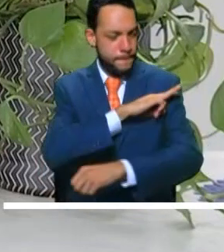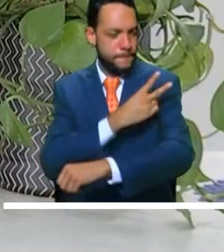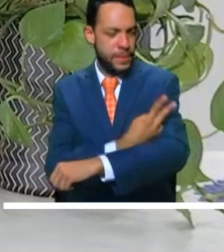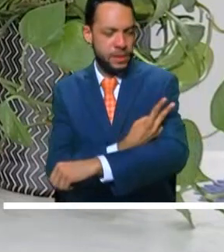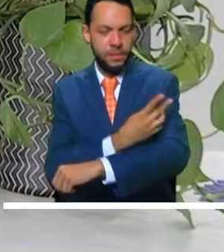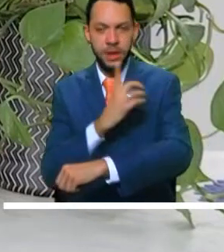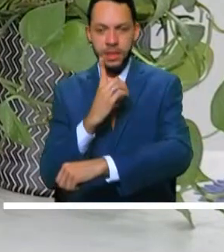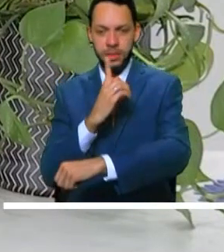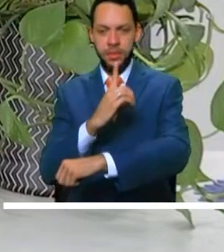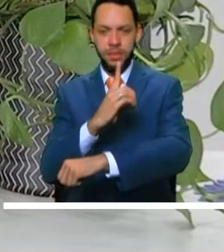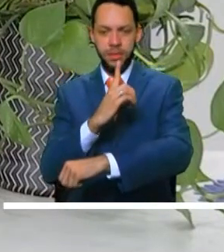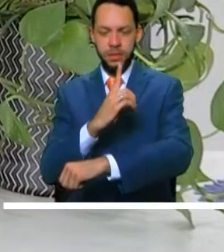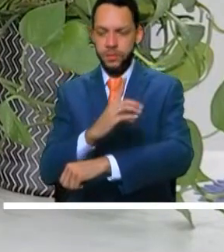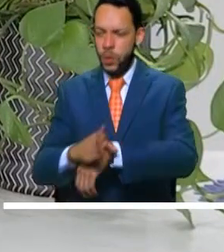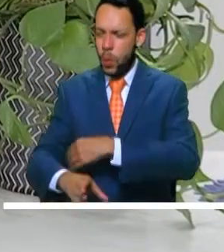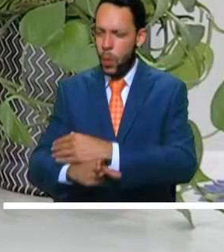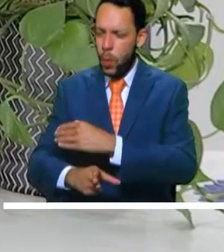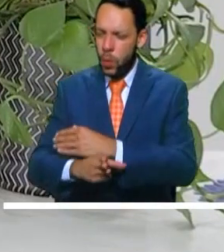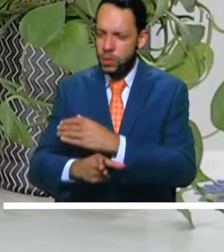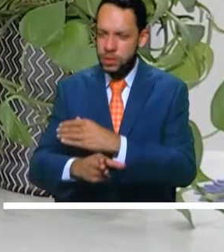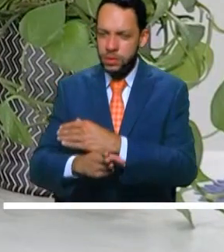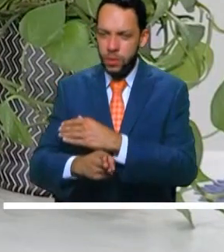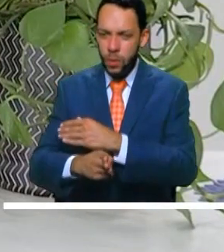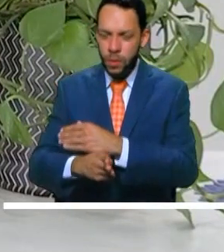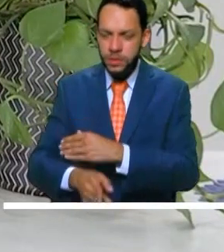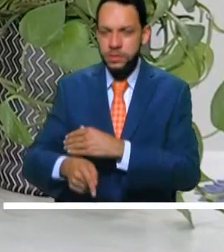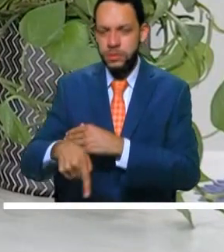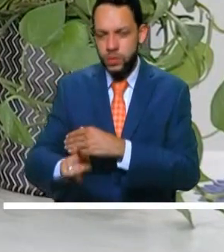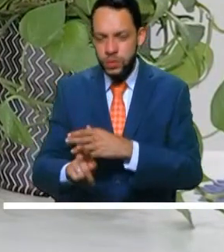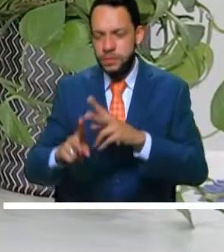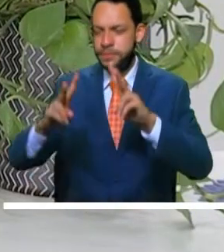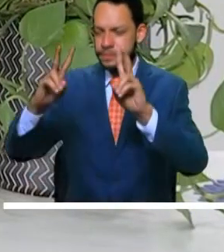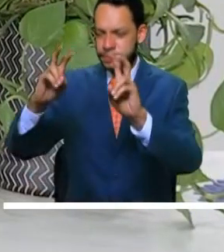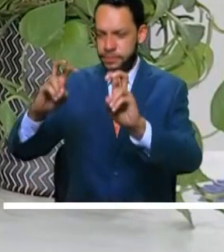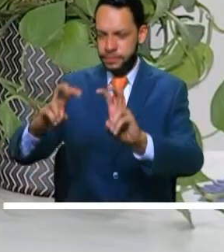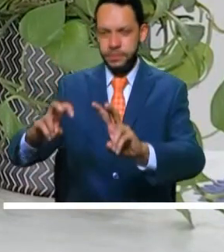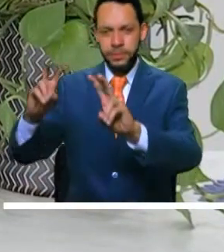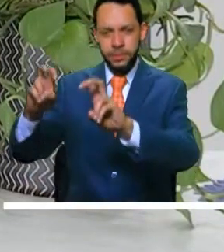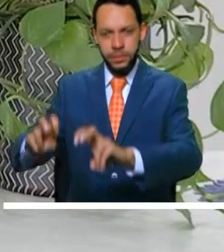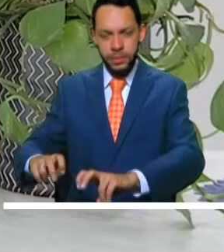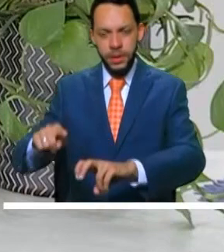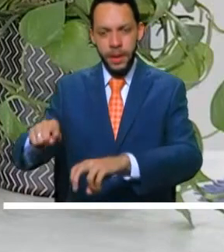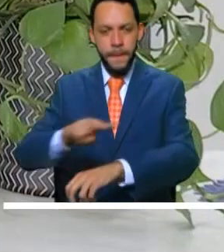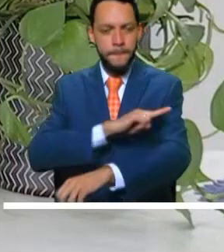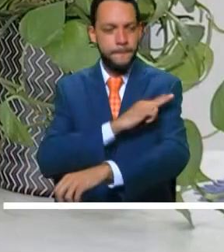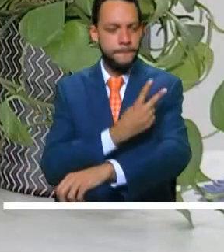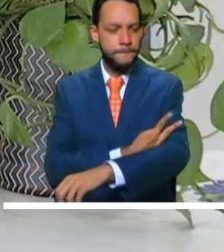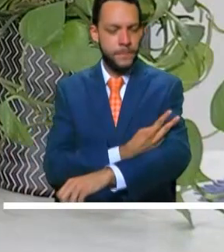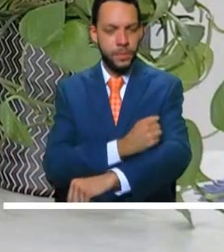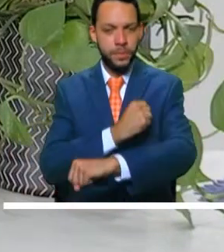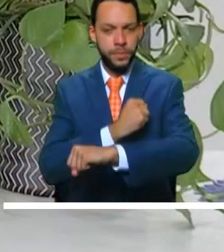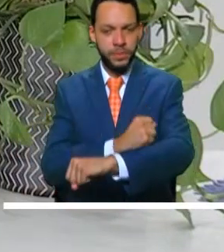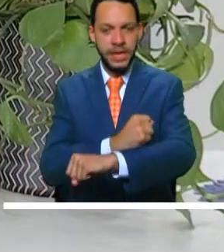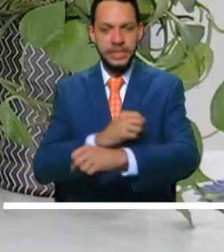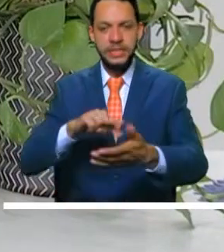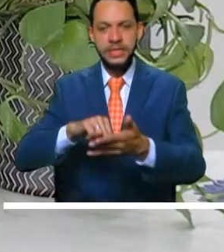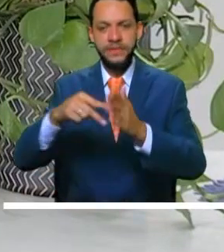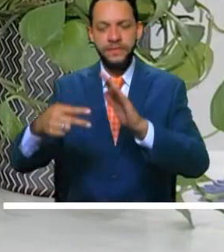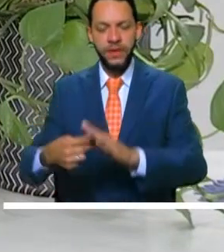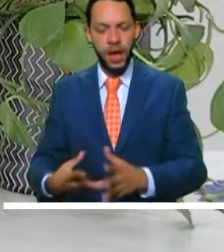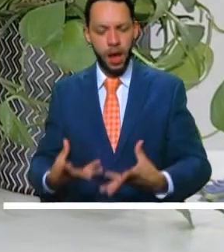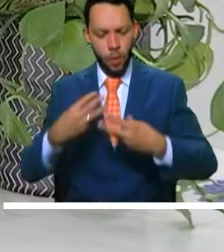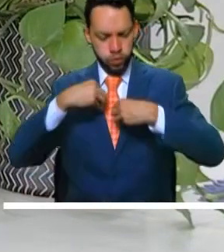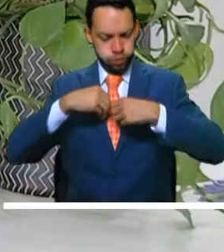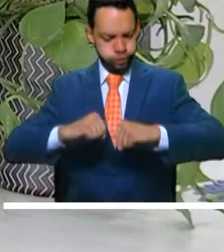este momento unas investigaciones tan avanzadas donde estamos diciendo que ya no se considera una vitamina, sino una hormona. Como tal,